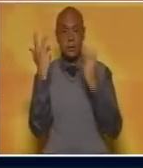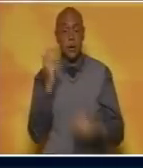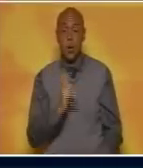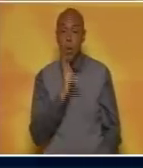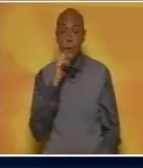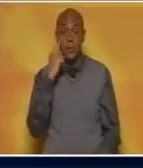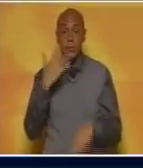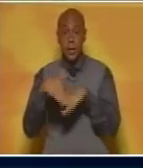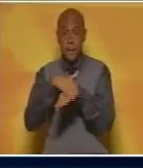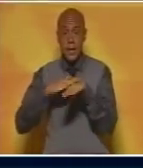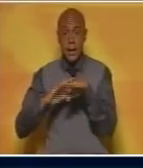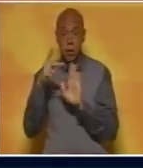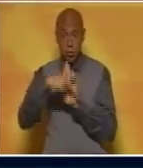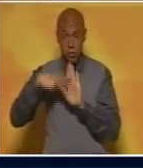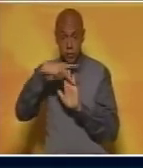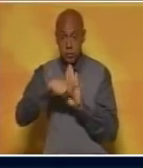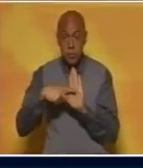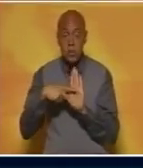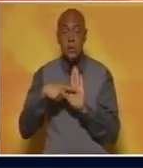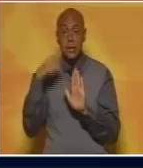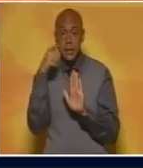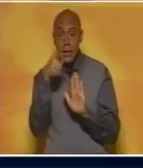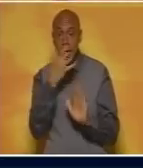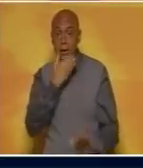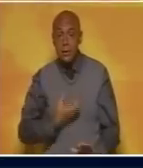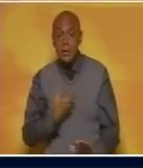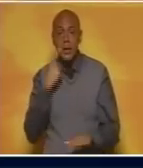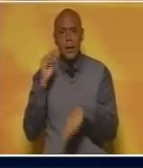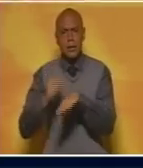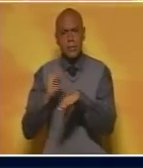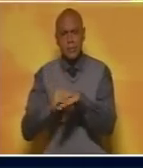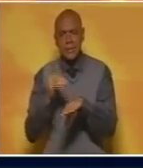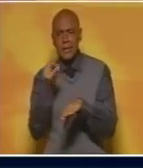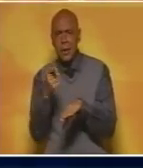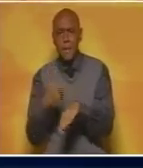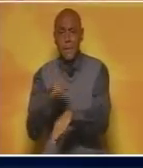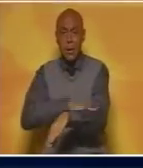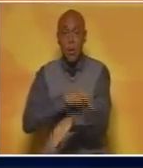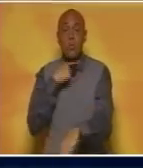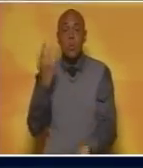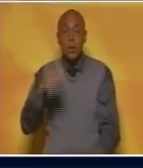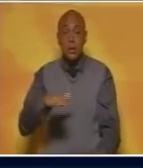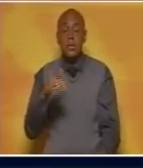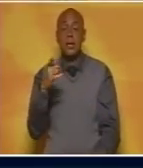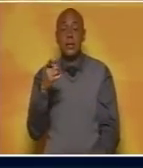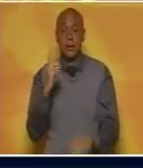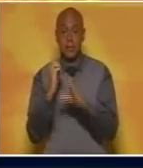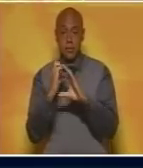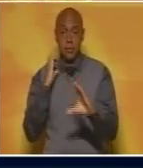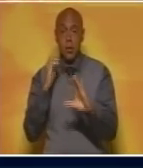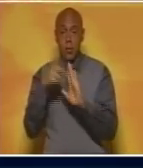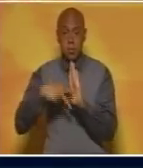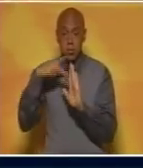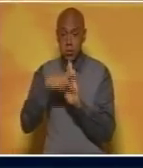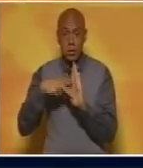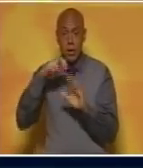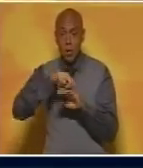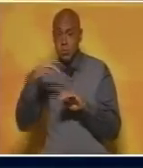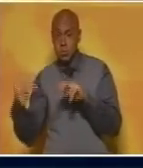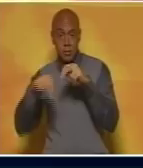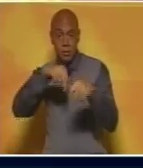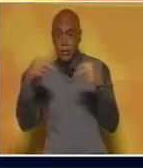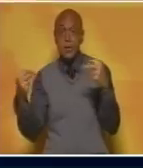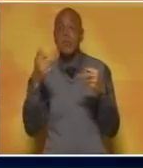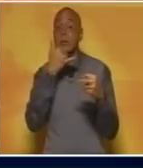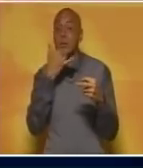El ministro de Ferrocarriles aseguró que la mayor parte de las muertes se produjeron cuando personas saltaron del tren y culpó del siniestro a los pasajeros por